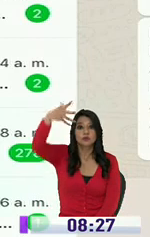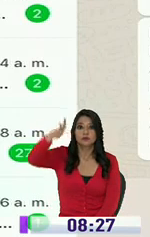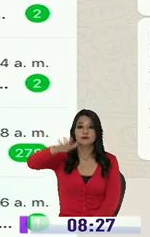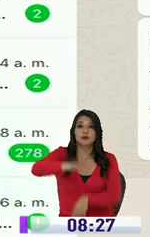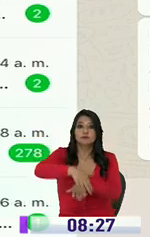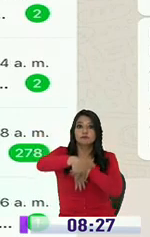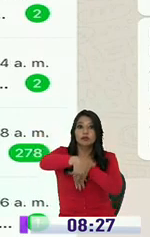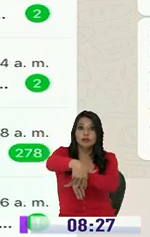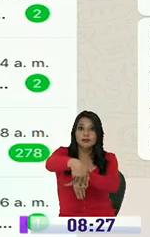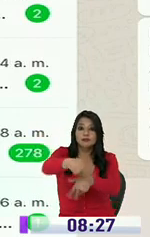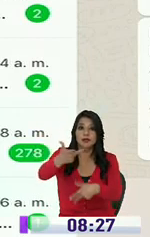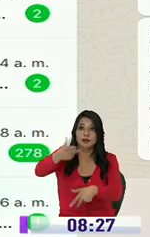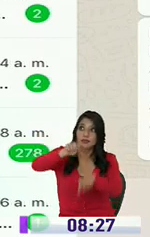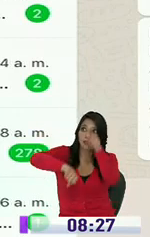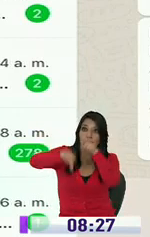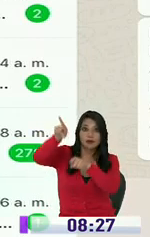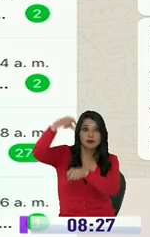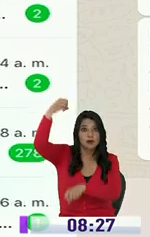protestas